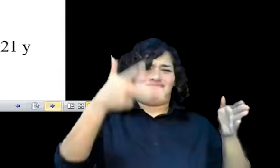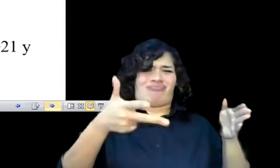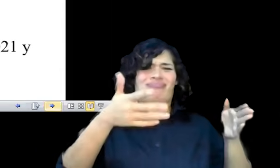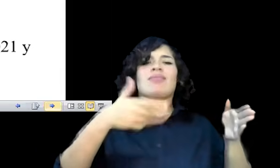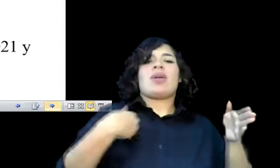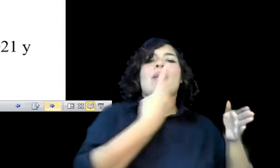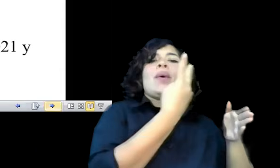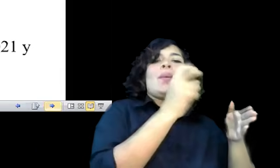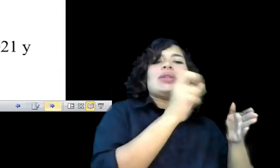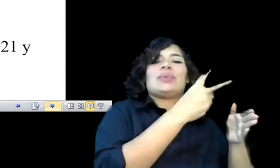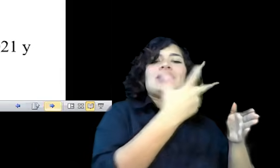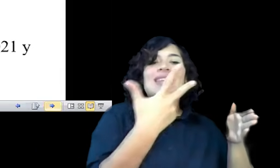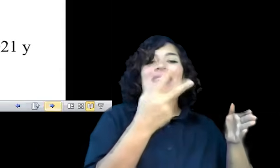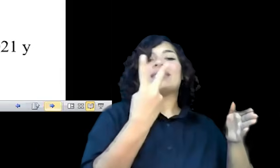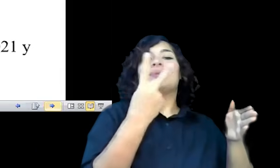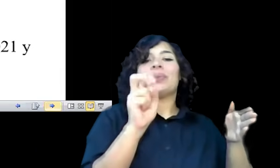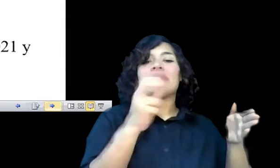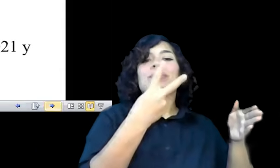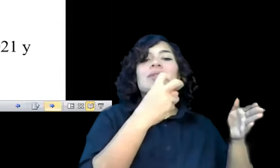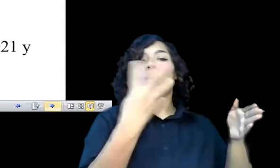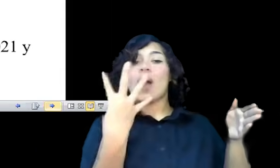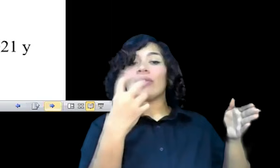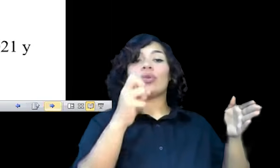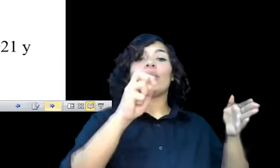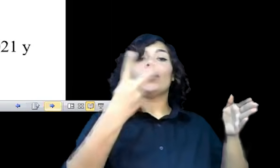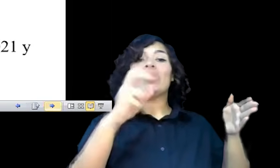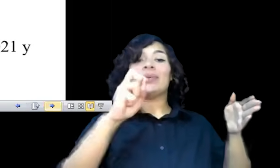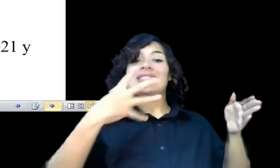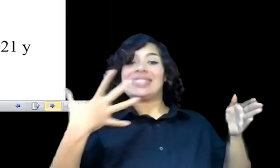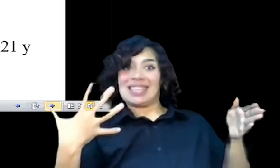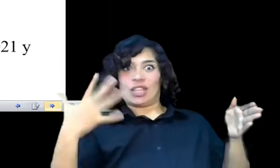2024 y 2025. Para ser contribuyente cumplidor,